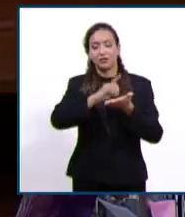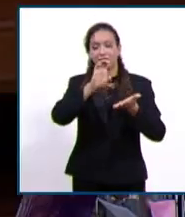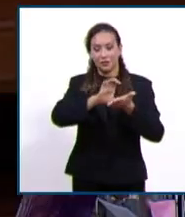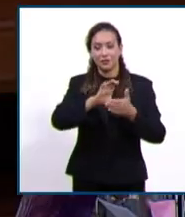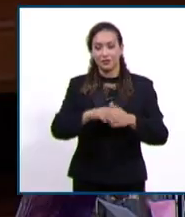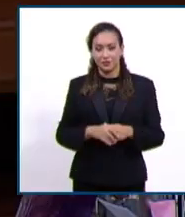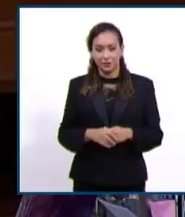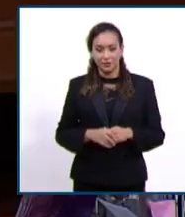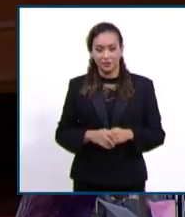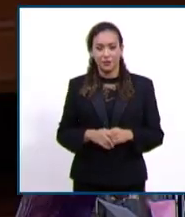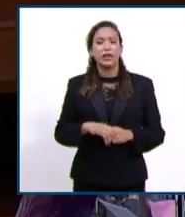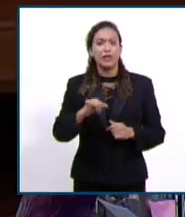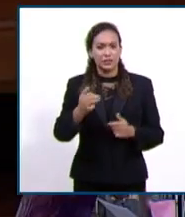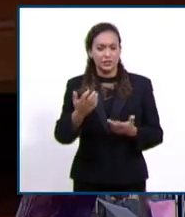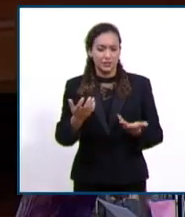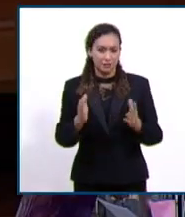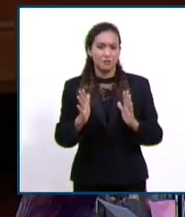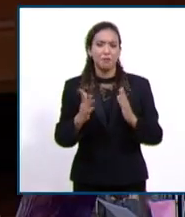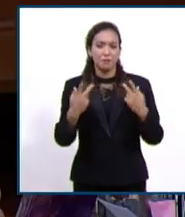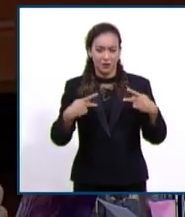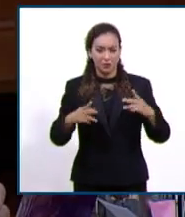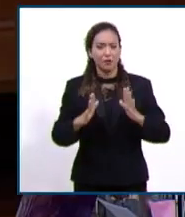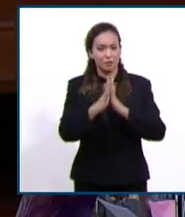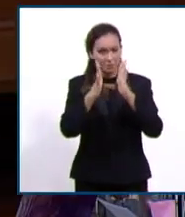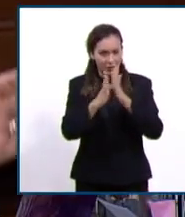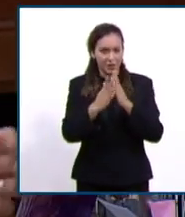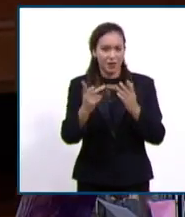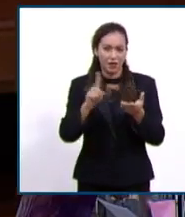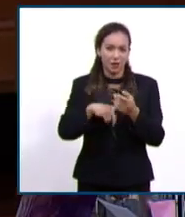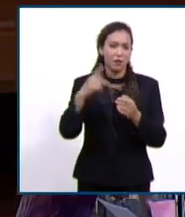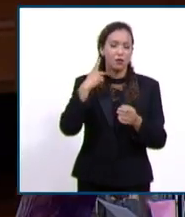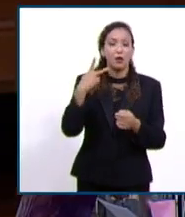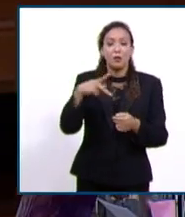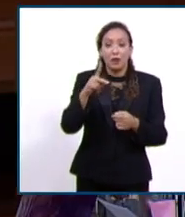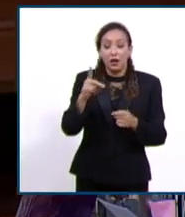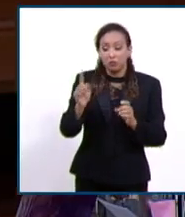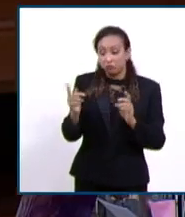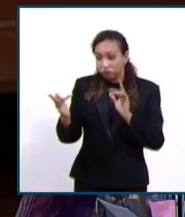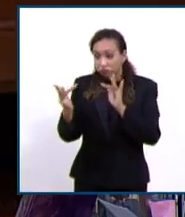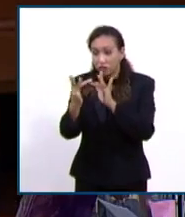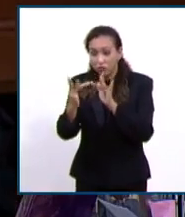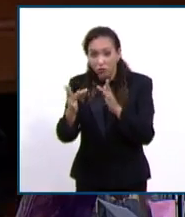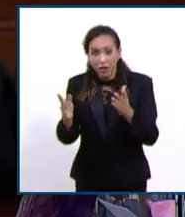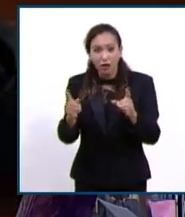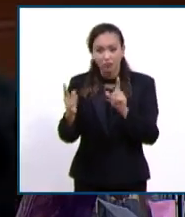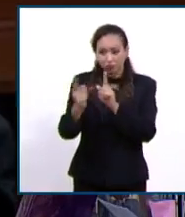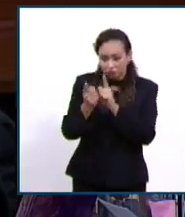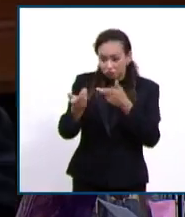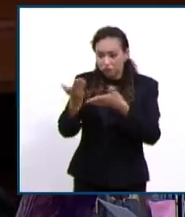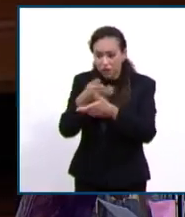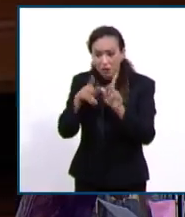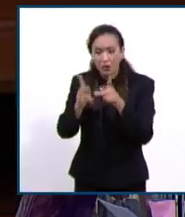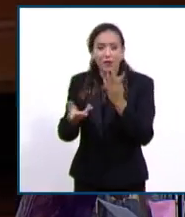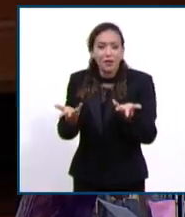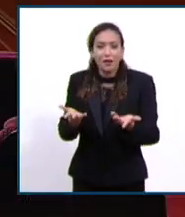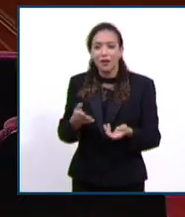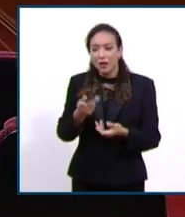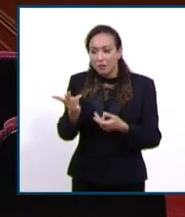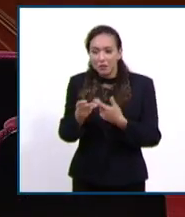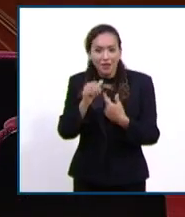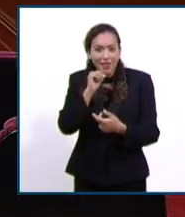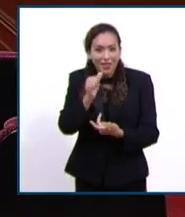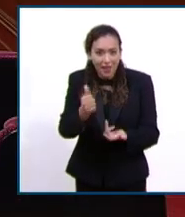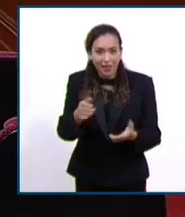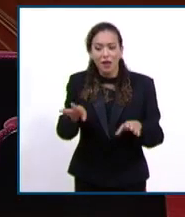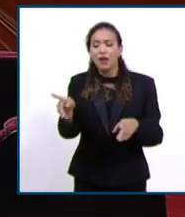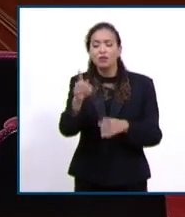Se prevé la participación de las personas con discapacidad, pero no se les consulta sobre la mejor manera en que ellas puedan participar. También